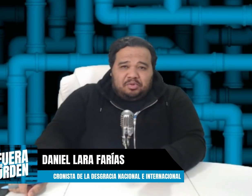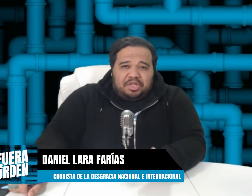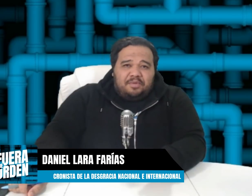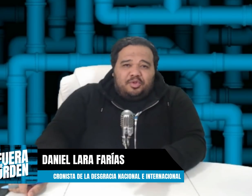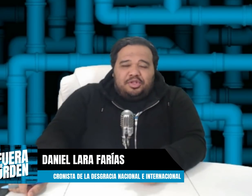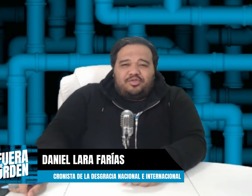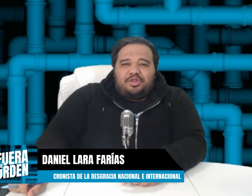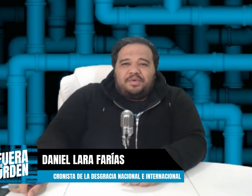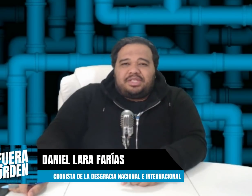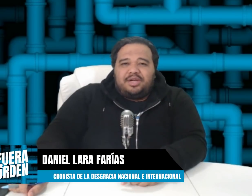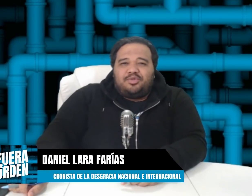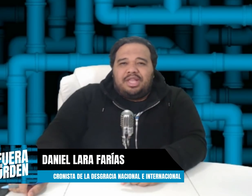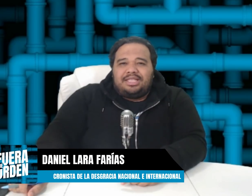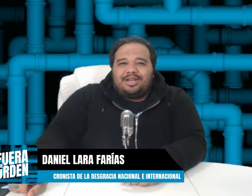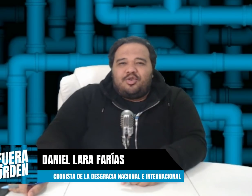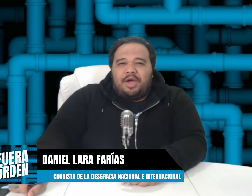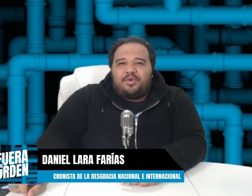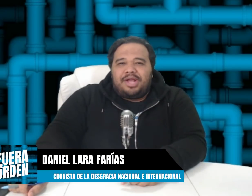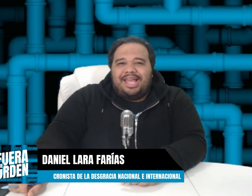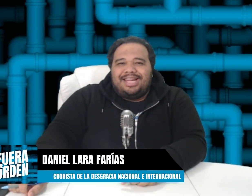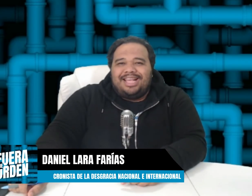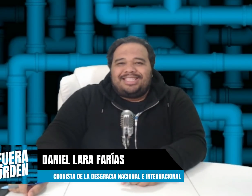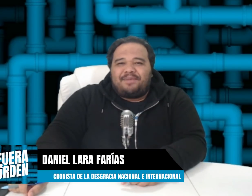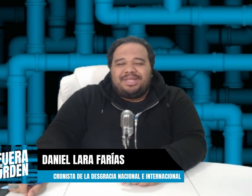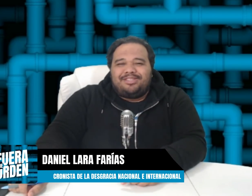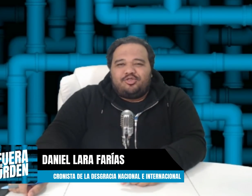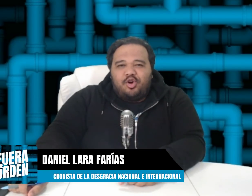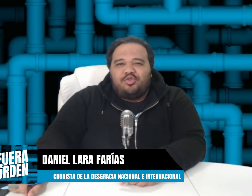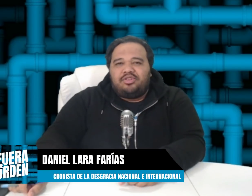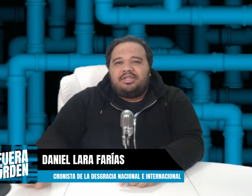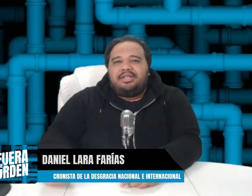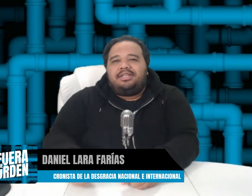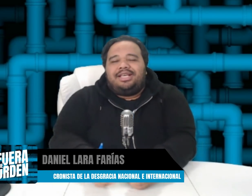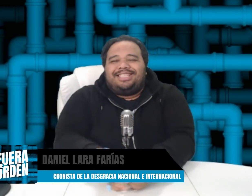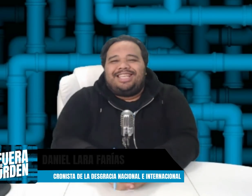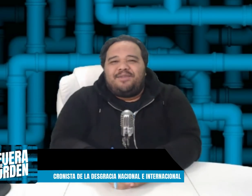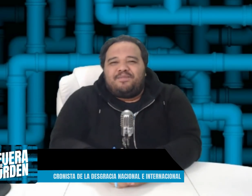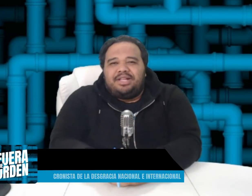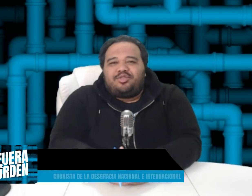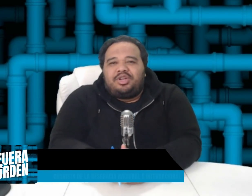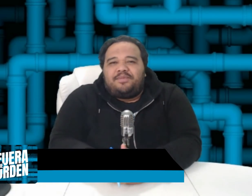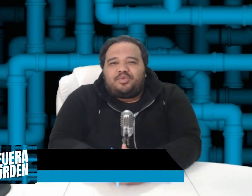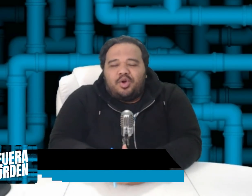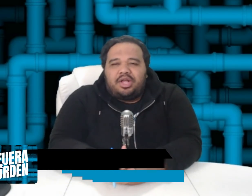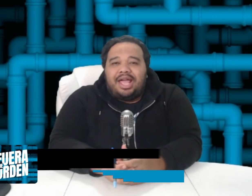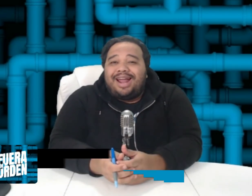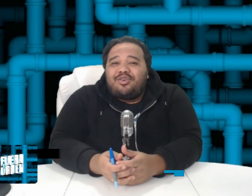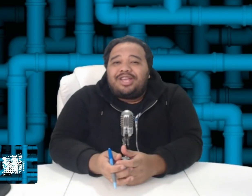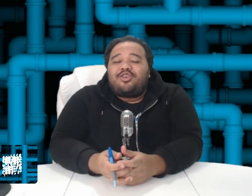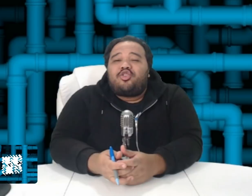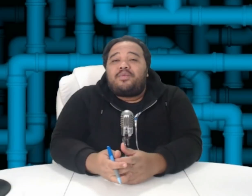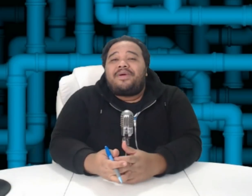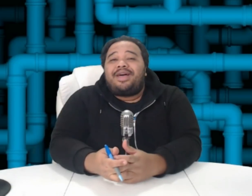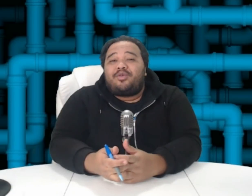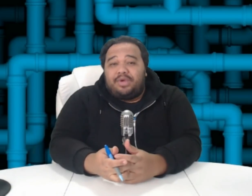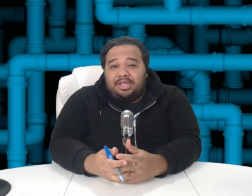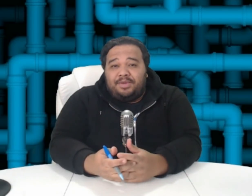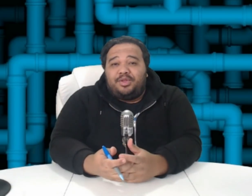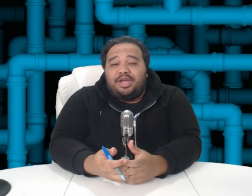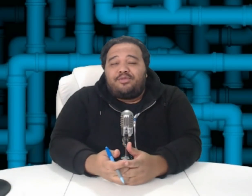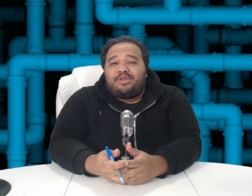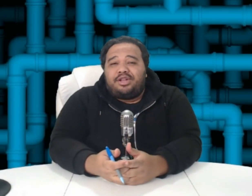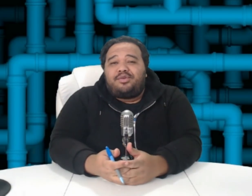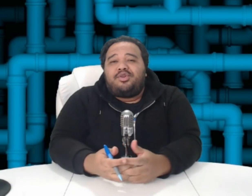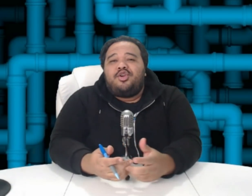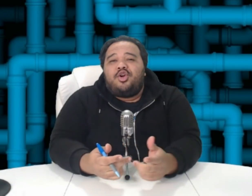forma gratuita al botón de suscribirse, usted colabora en esta misión. 100,000 suscriptores. Es algo que yo no me había dado cuenta.